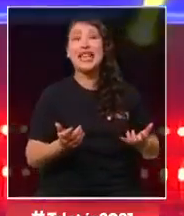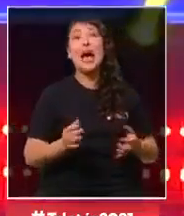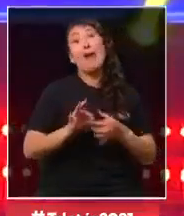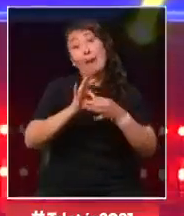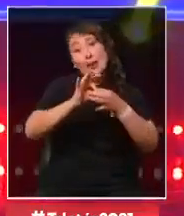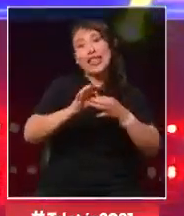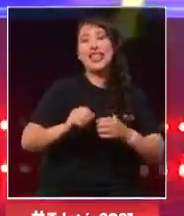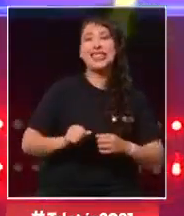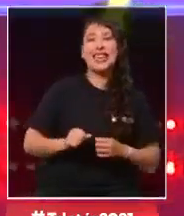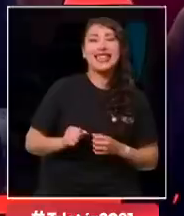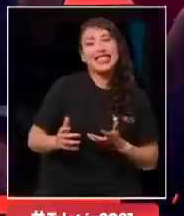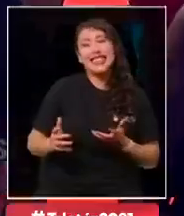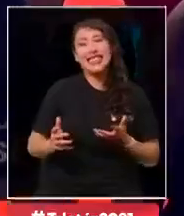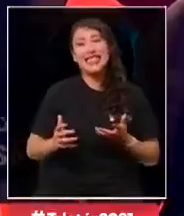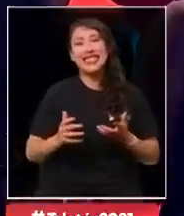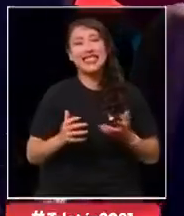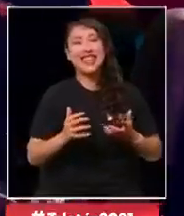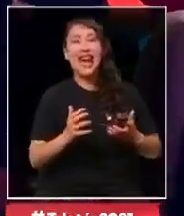Muchas gracias.